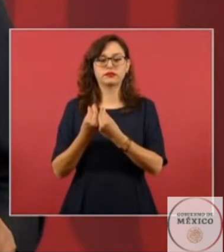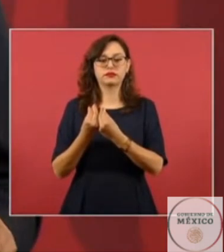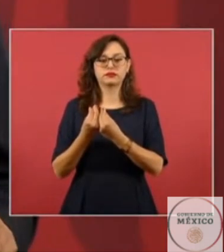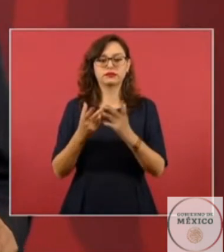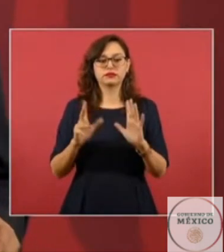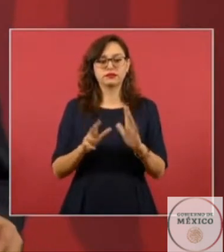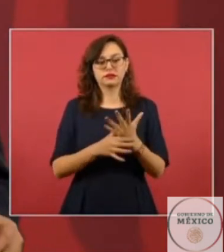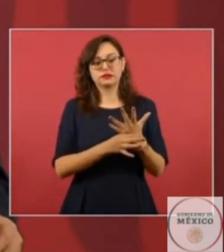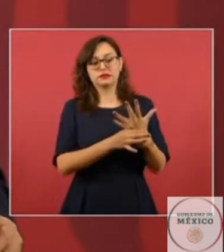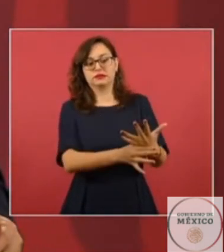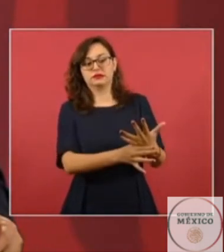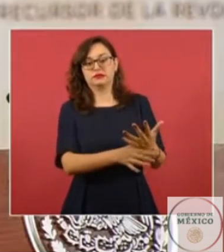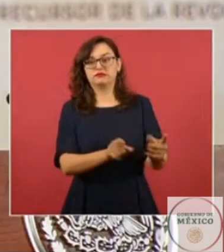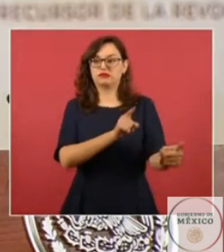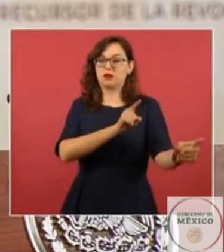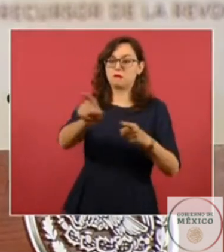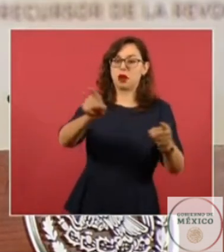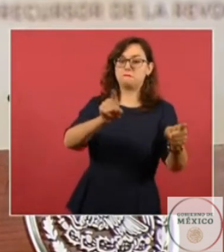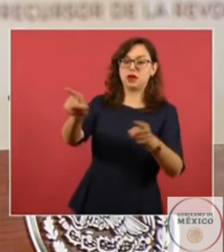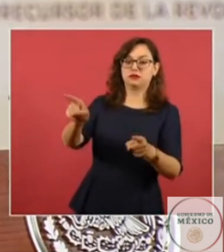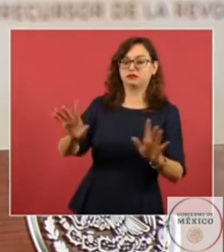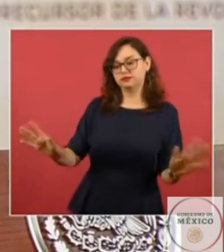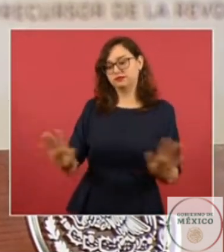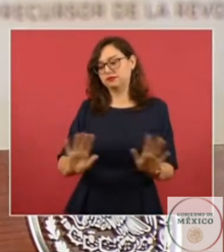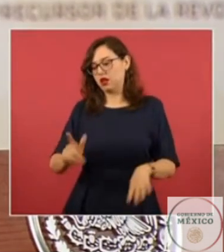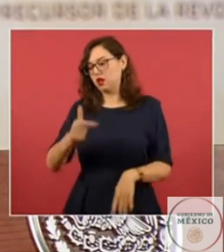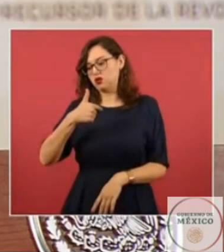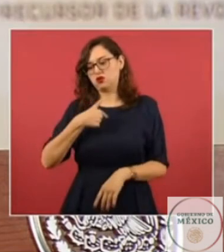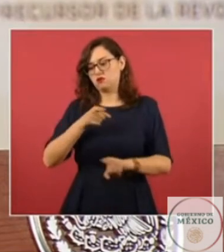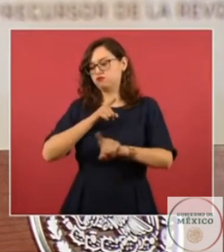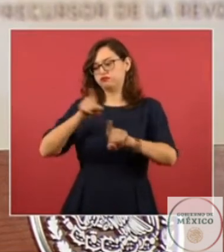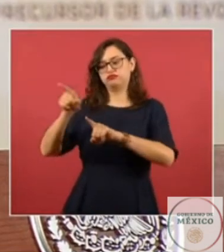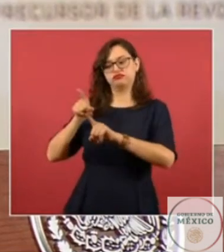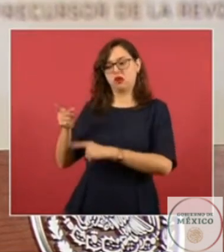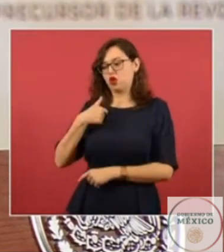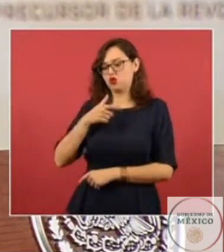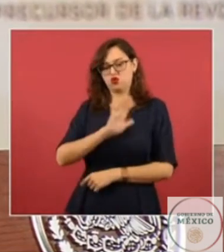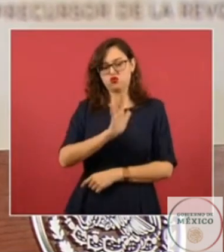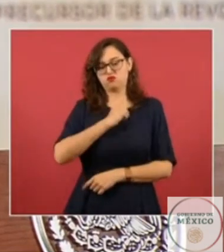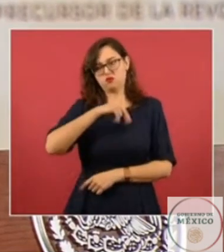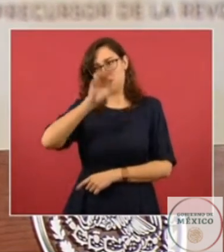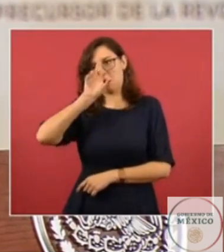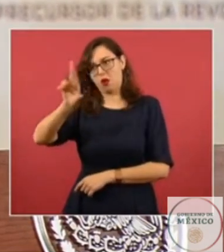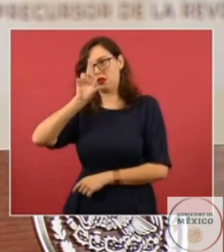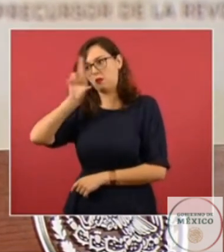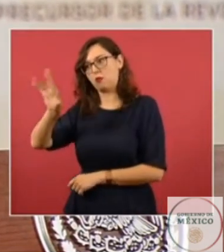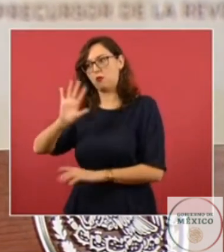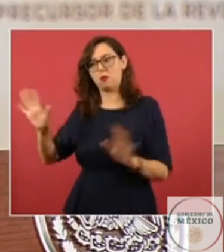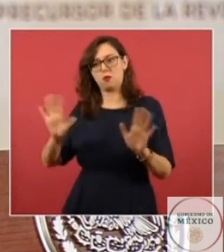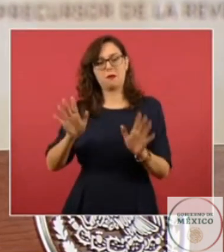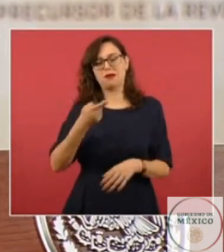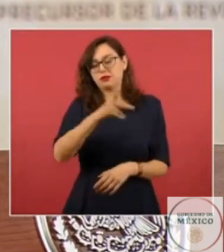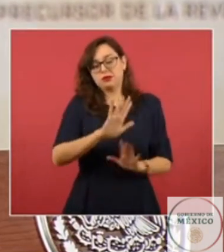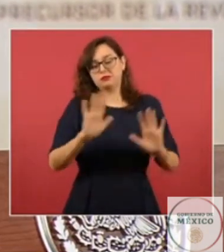porque yo respeto mucho a esos gobiernos y sobre todo respeto mucho a esos pueblos. Pero bueno, esa es la